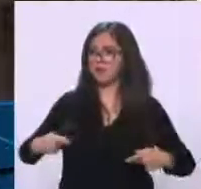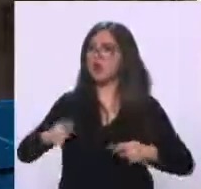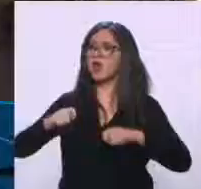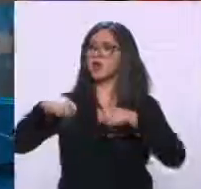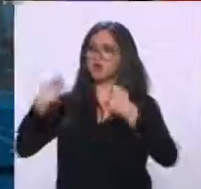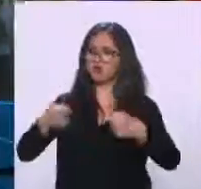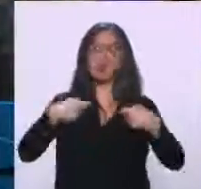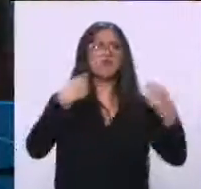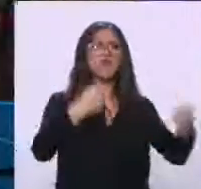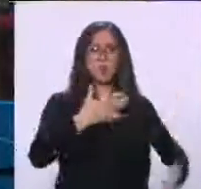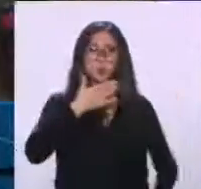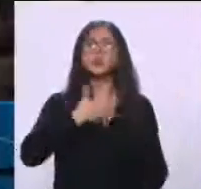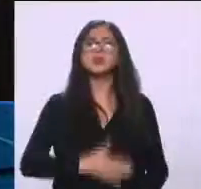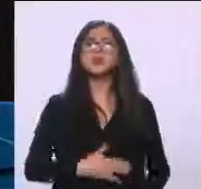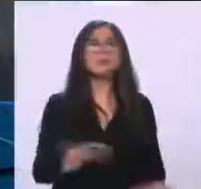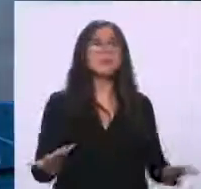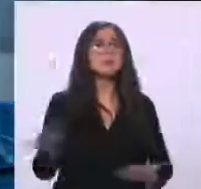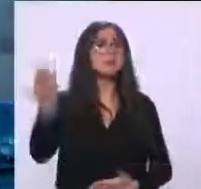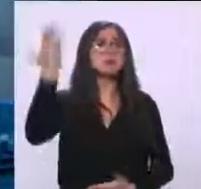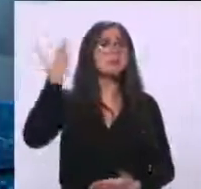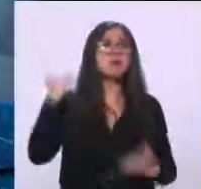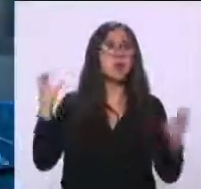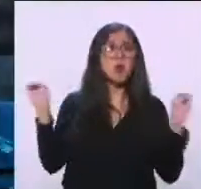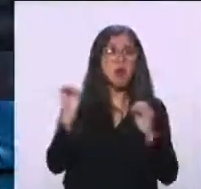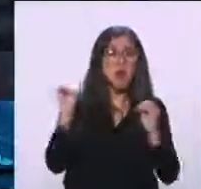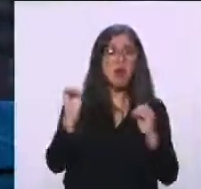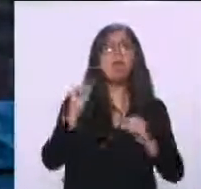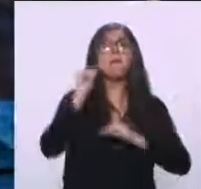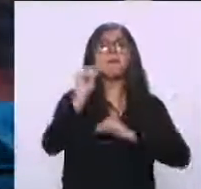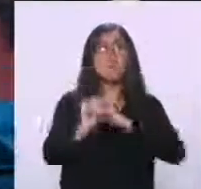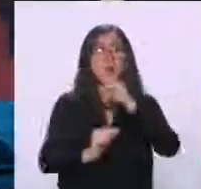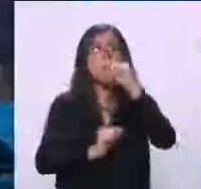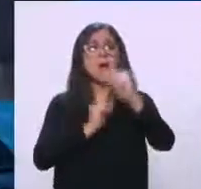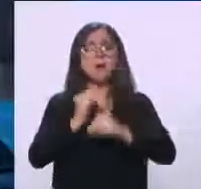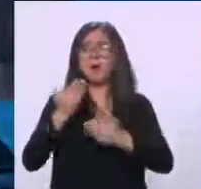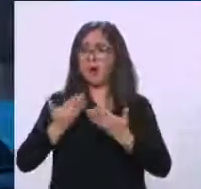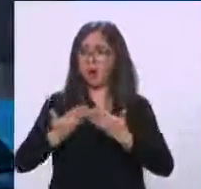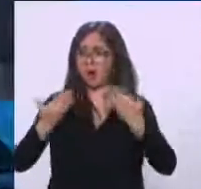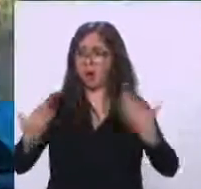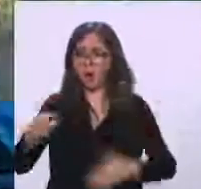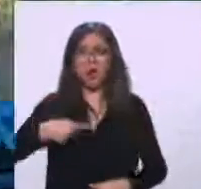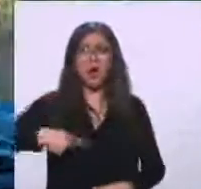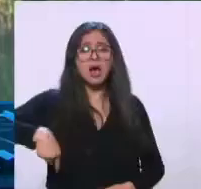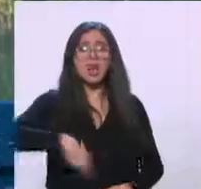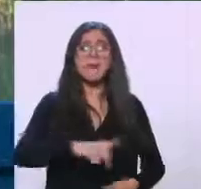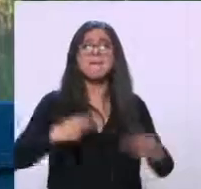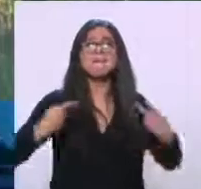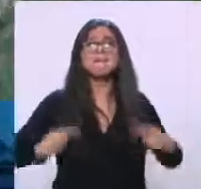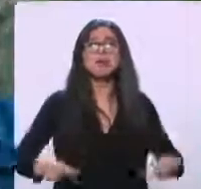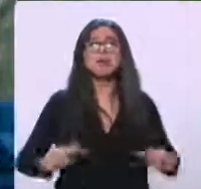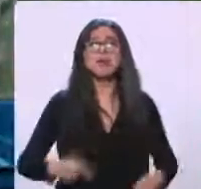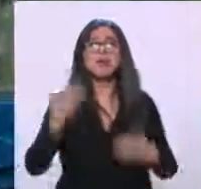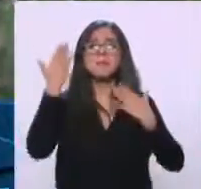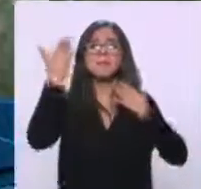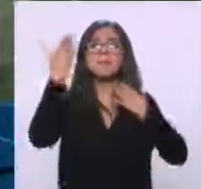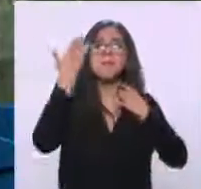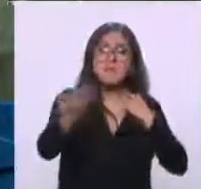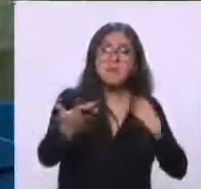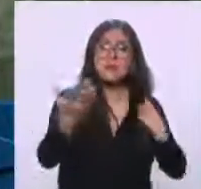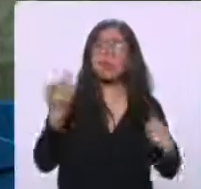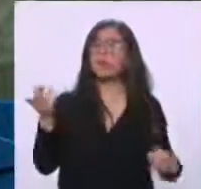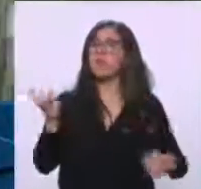supuesto esta ausencia de confianza de parte de los ciudadanos en que se haga justicia cuando ocurren este